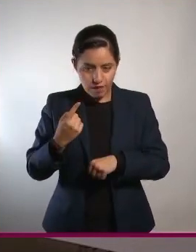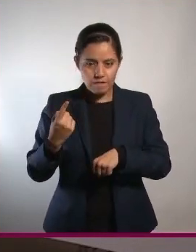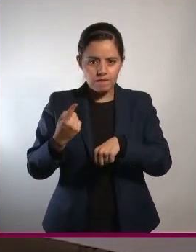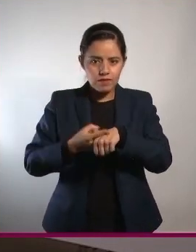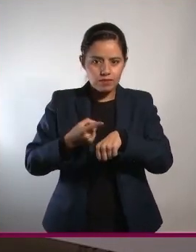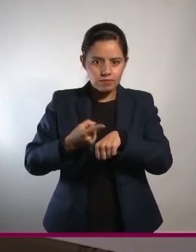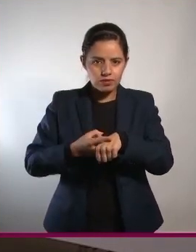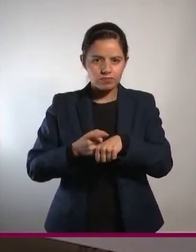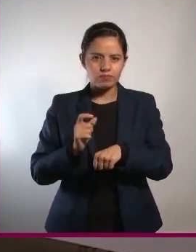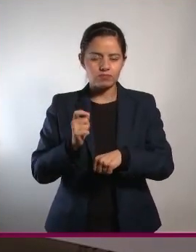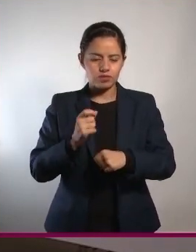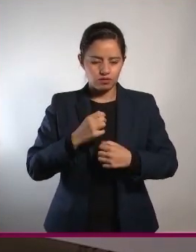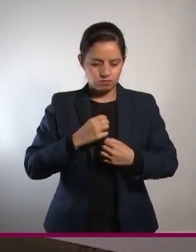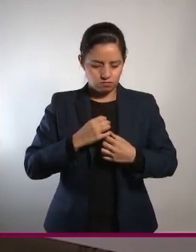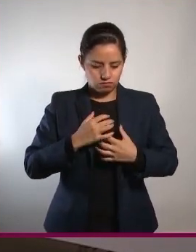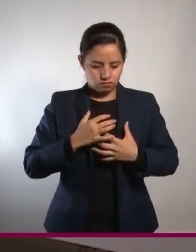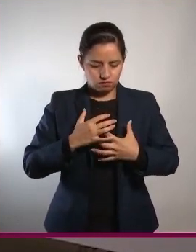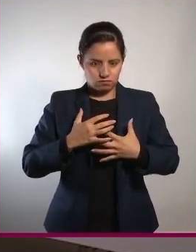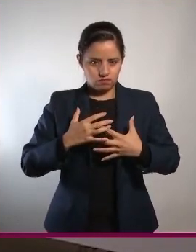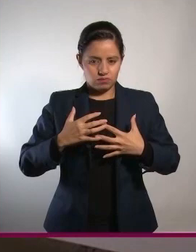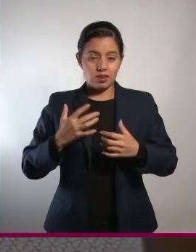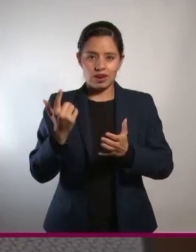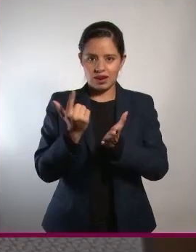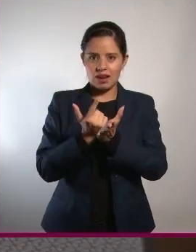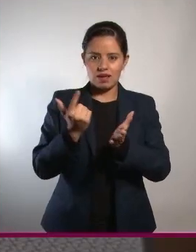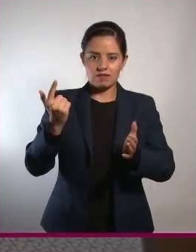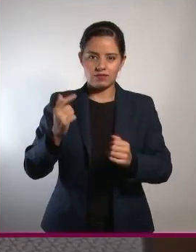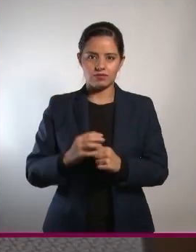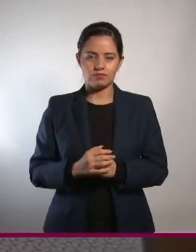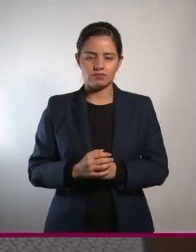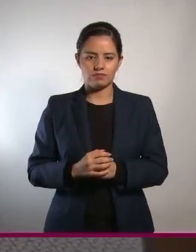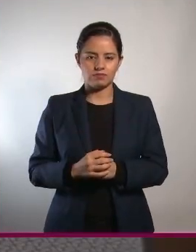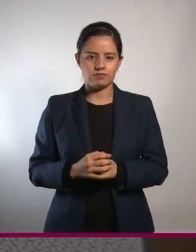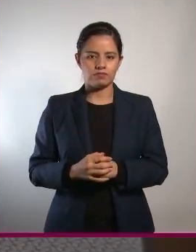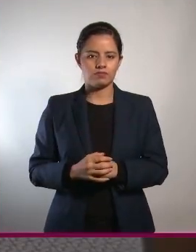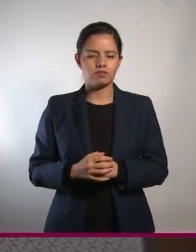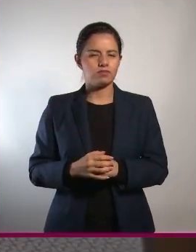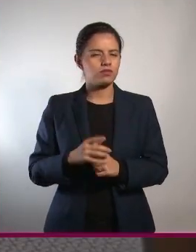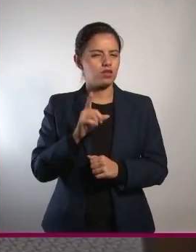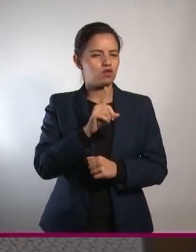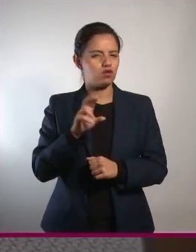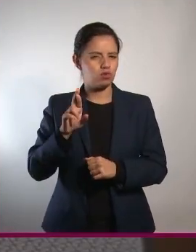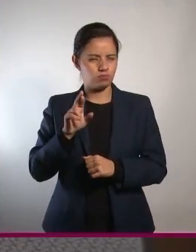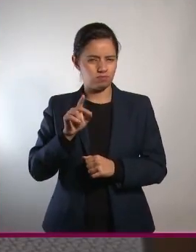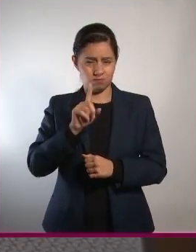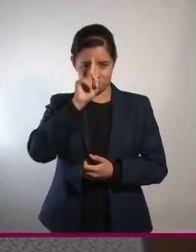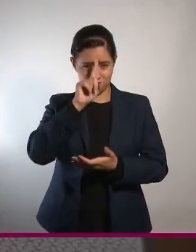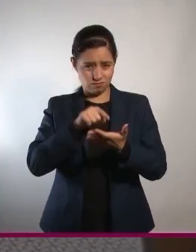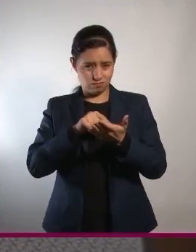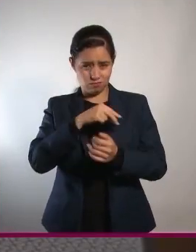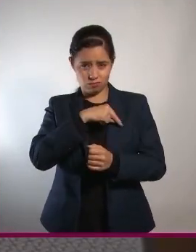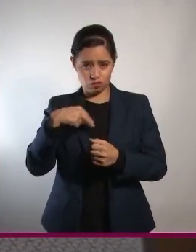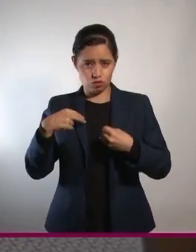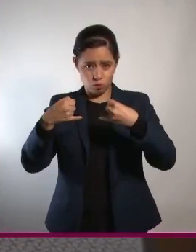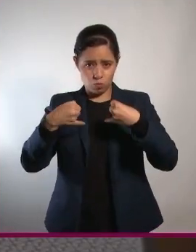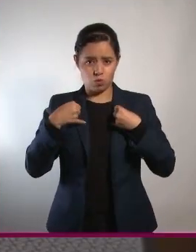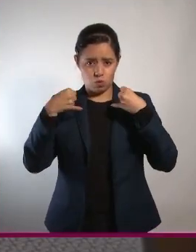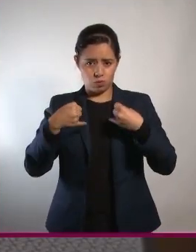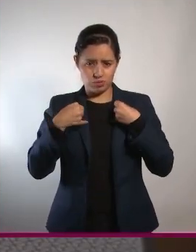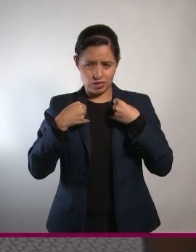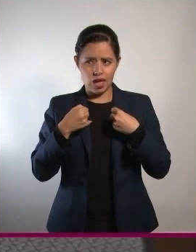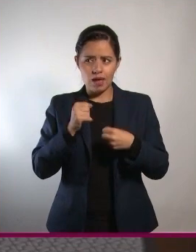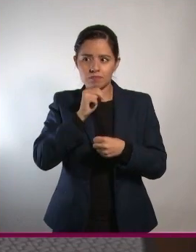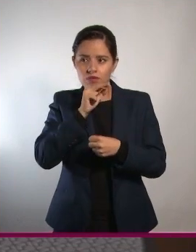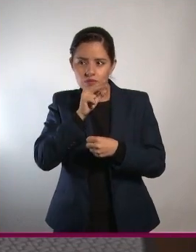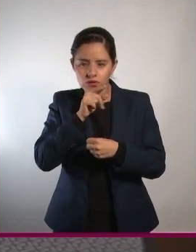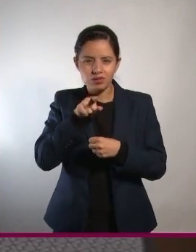enfermedad inflamatoria en los casos graves. Doctor, ¿cree que los jóvenes debamos preocuparnos tanto por enfermar como las personas